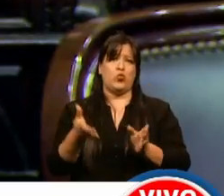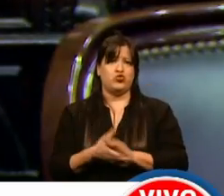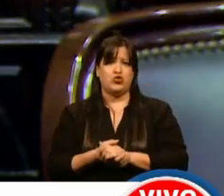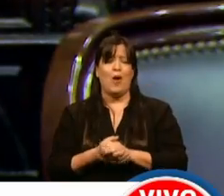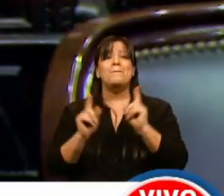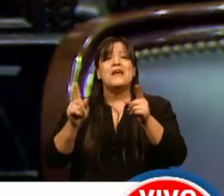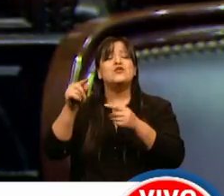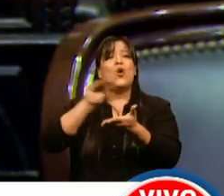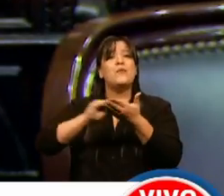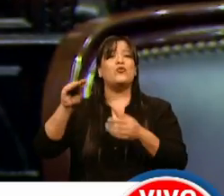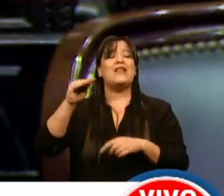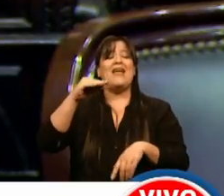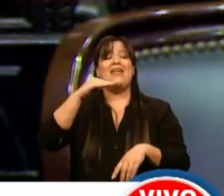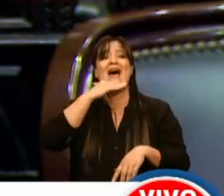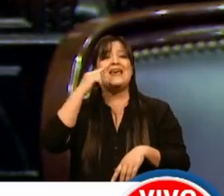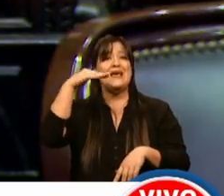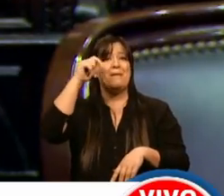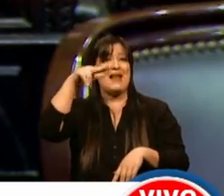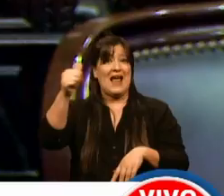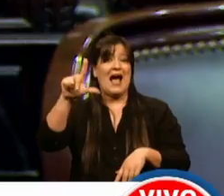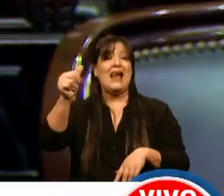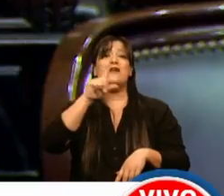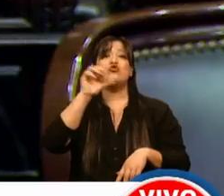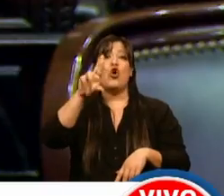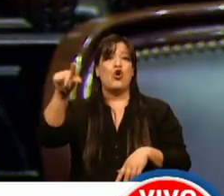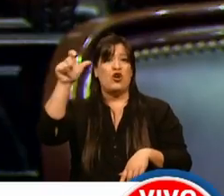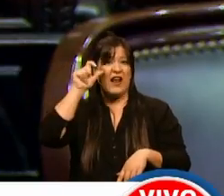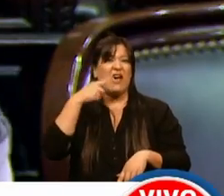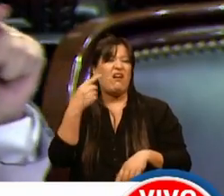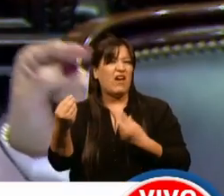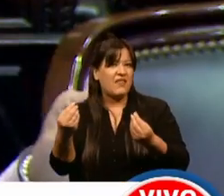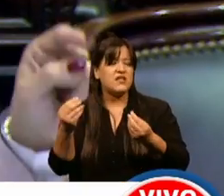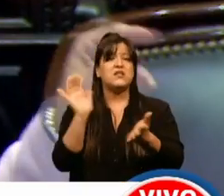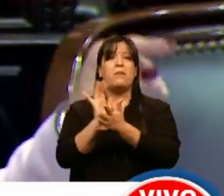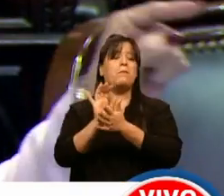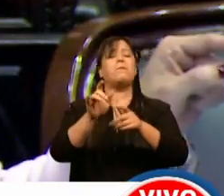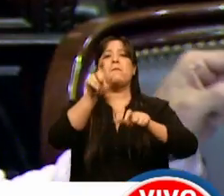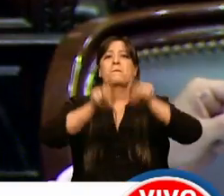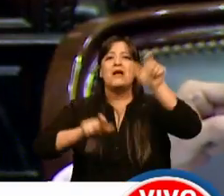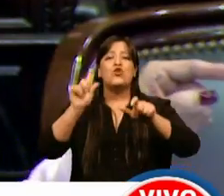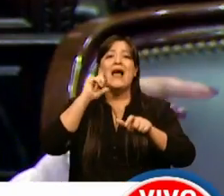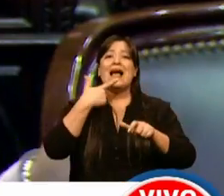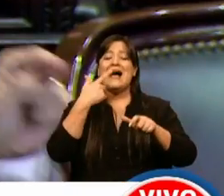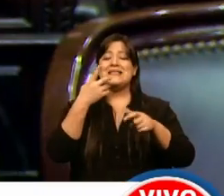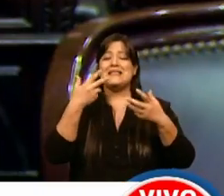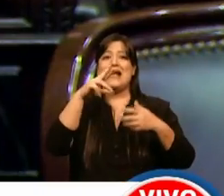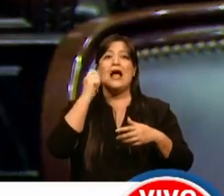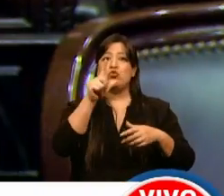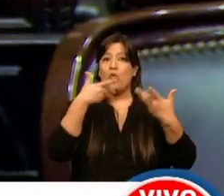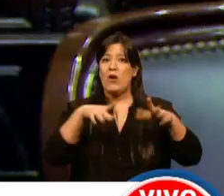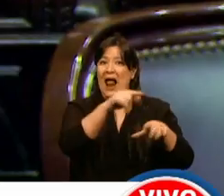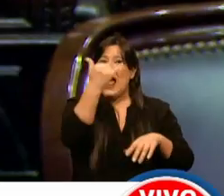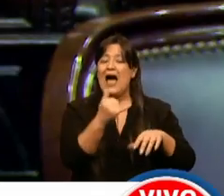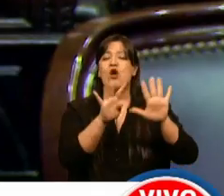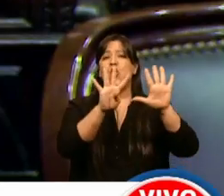jiménez latorre que el metro cúbico del que de beneficiario que tiene gas natural va a estar en 9